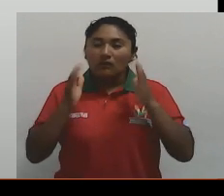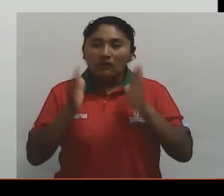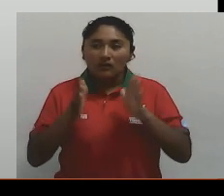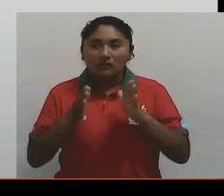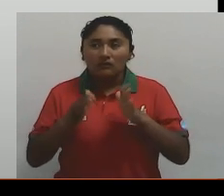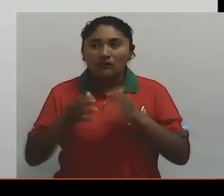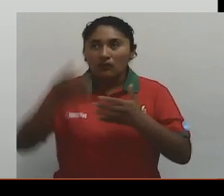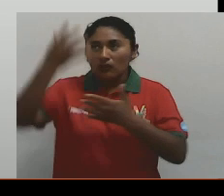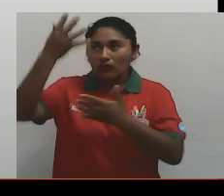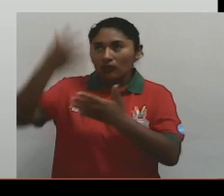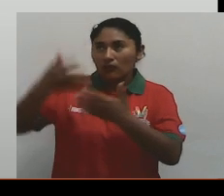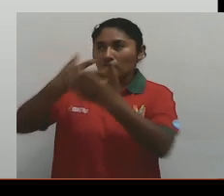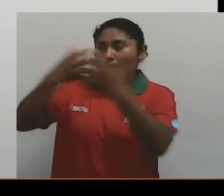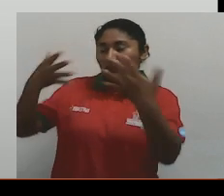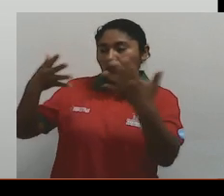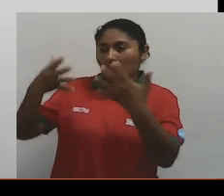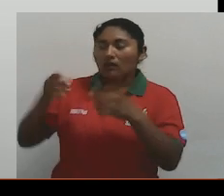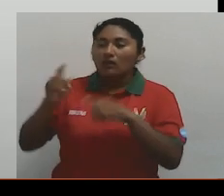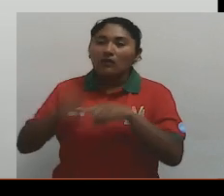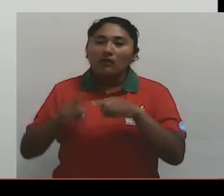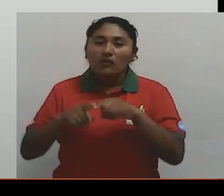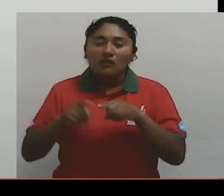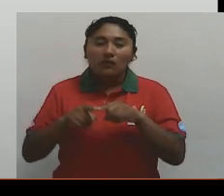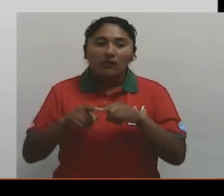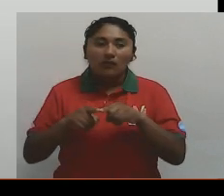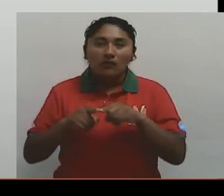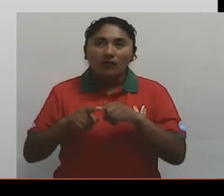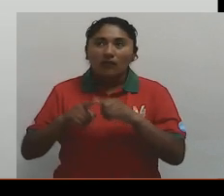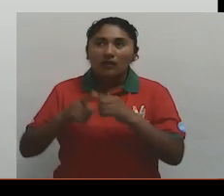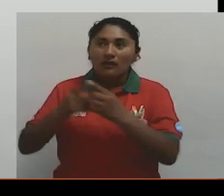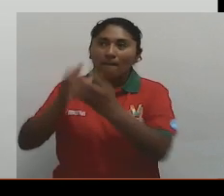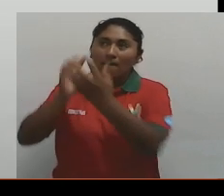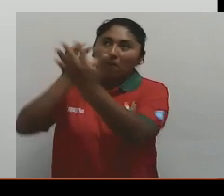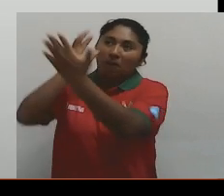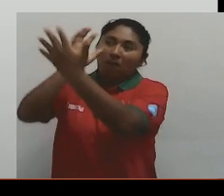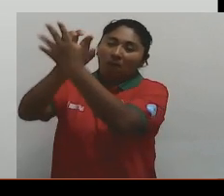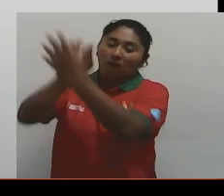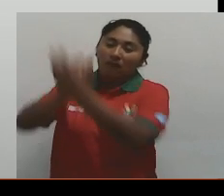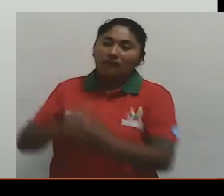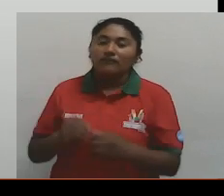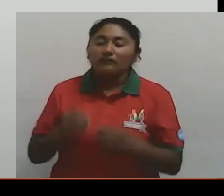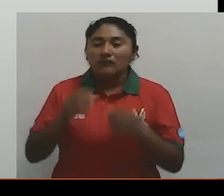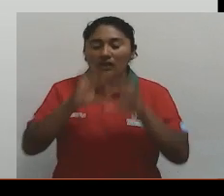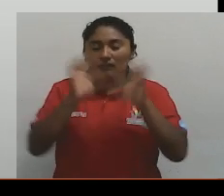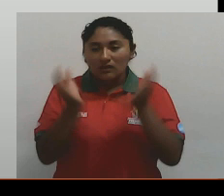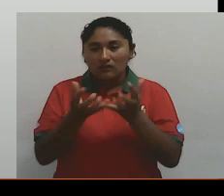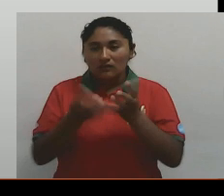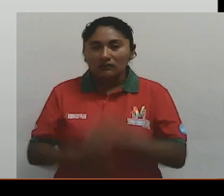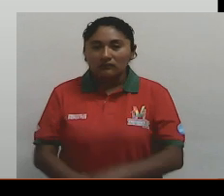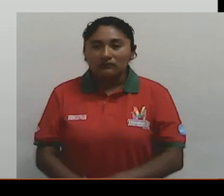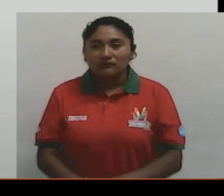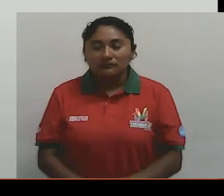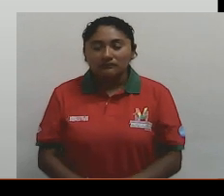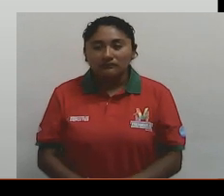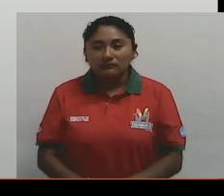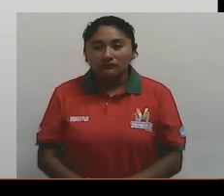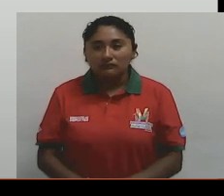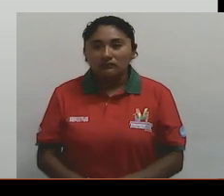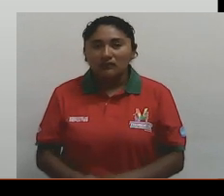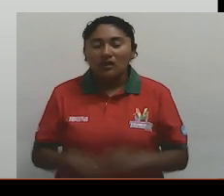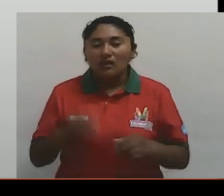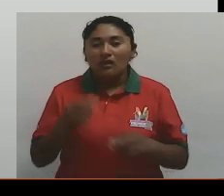red. Él no puede sacar, bloquear o intentar bloquear. Se refiere a que el líbero no